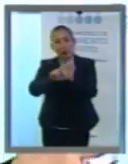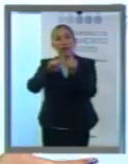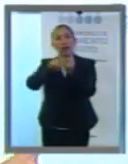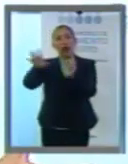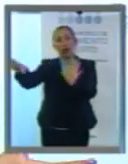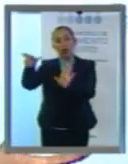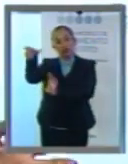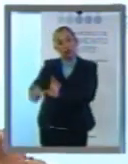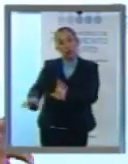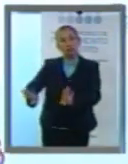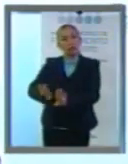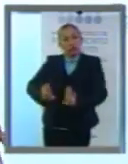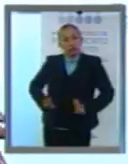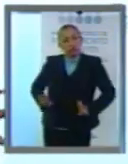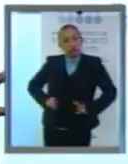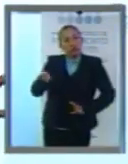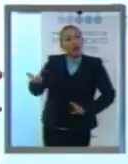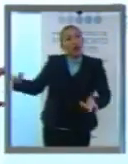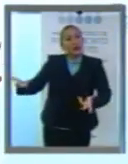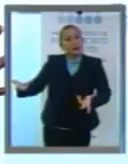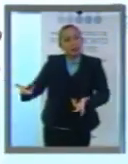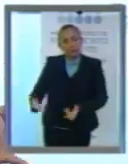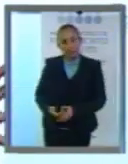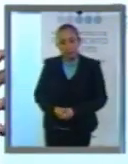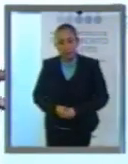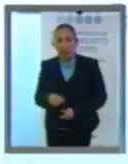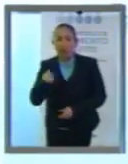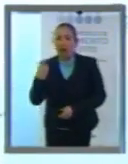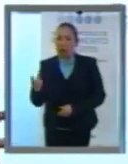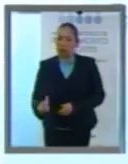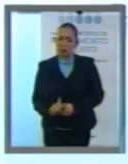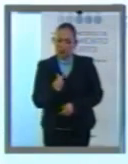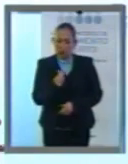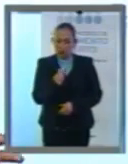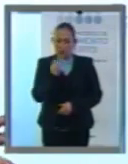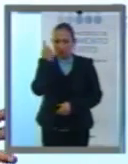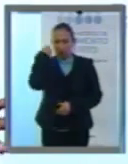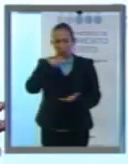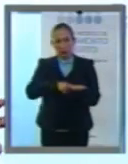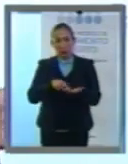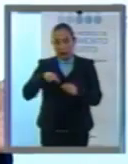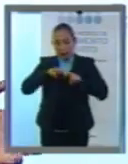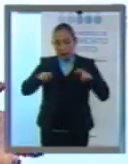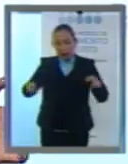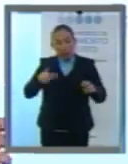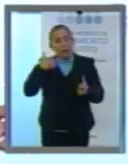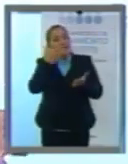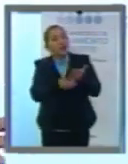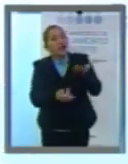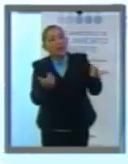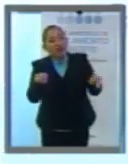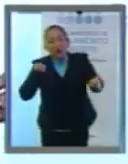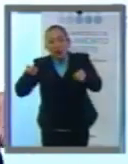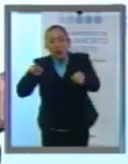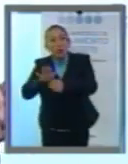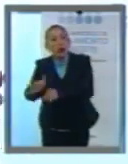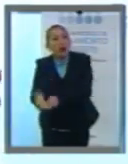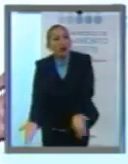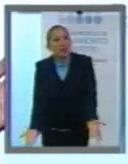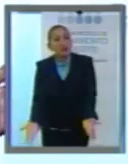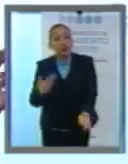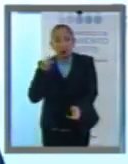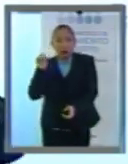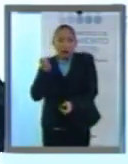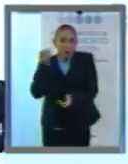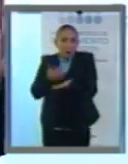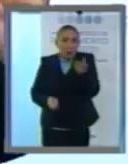de comportamiento. Entonces, a la pregunta que se nos hace en este panel, ¿qué nos falta por regular? Pues sí, a lo mejor nos falta